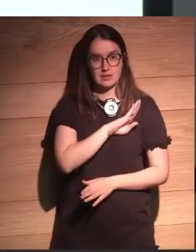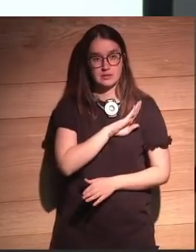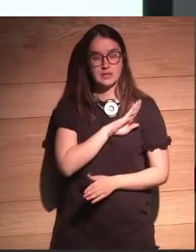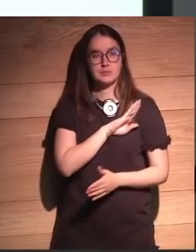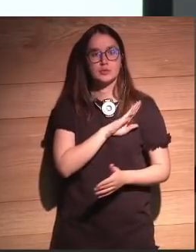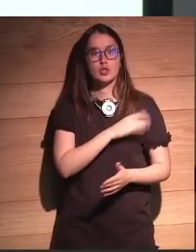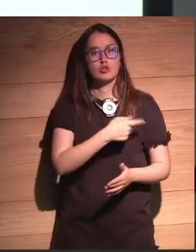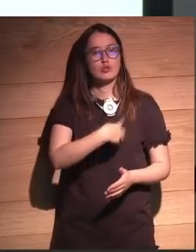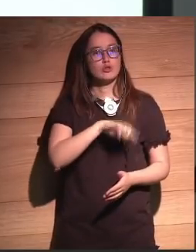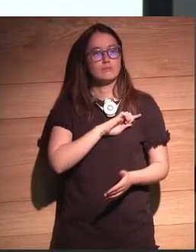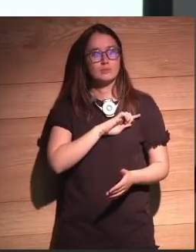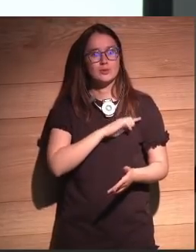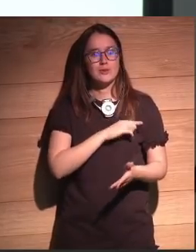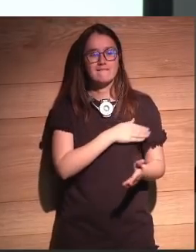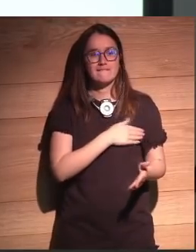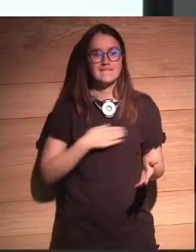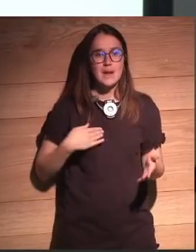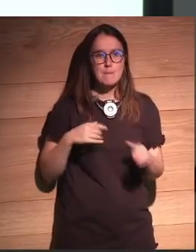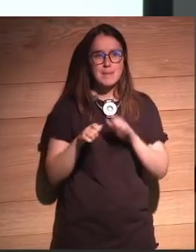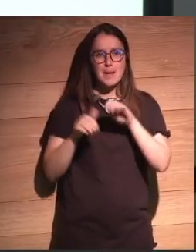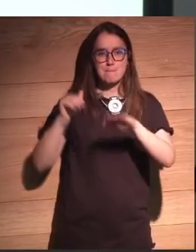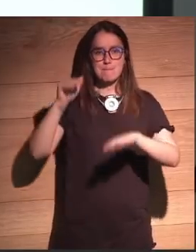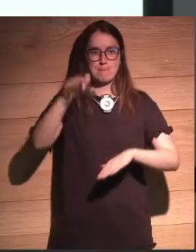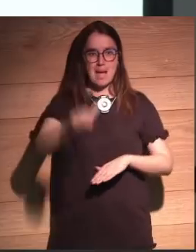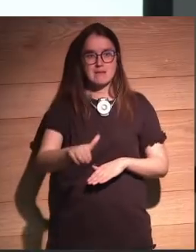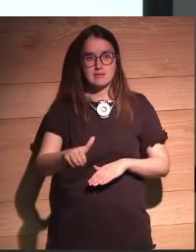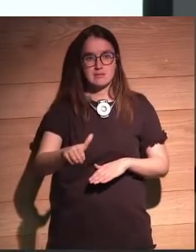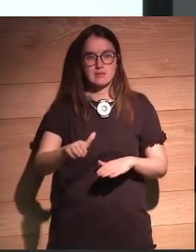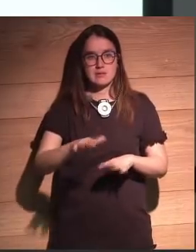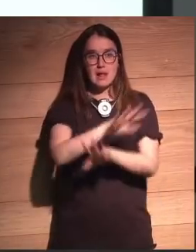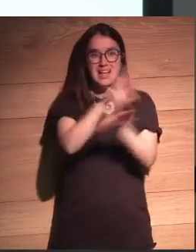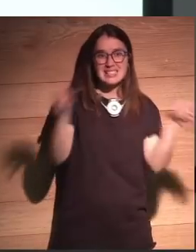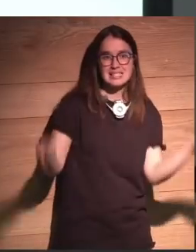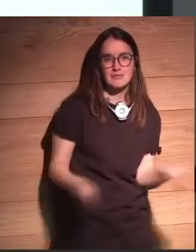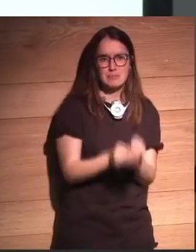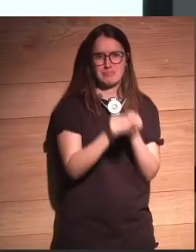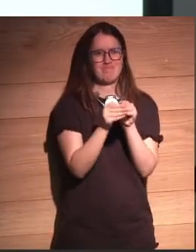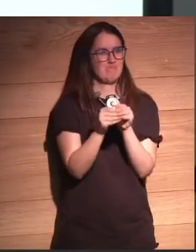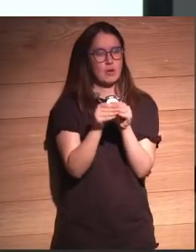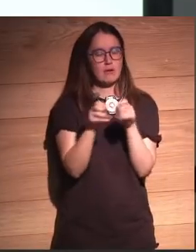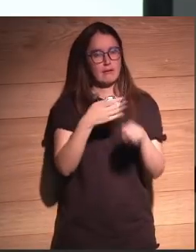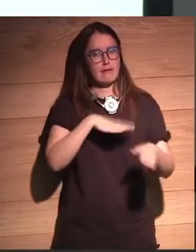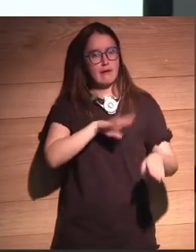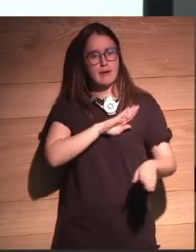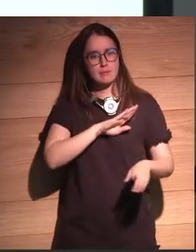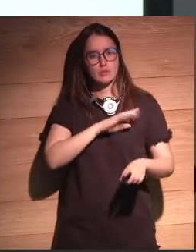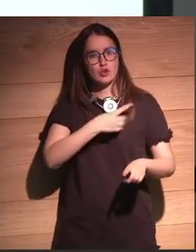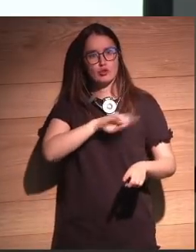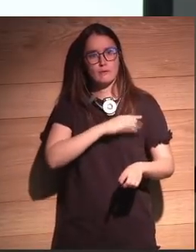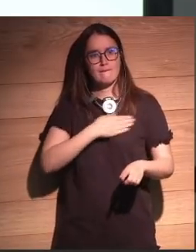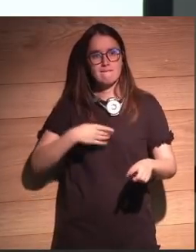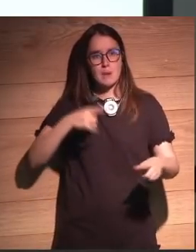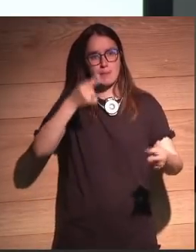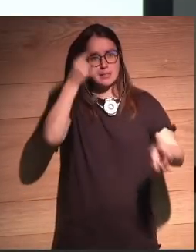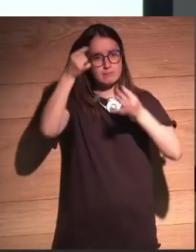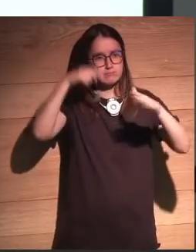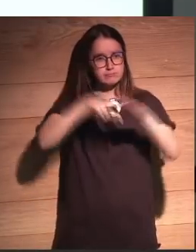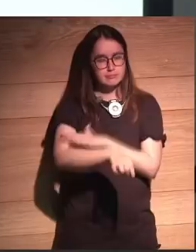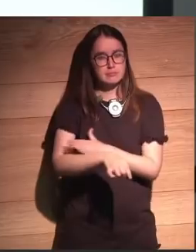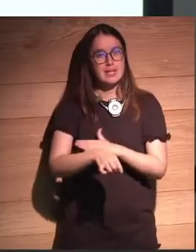Así que queríamos ir más allá de las simplificaciones ideológicas del hogar y de la vivienda